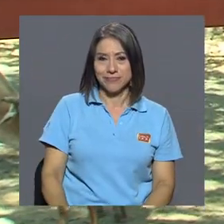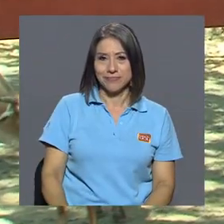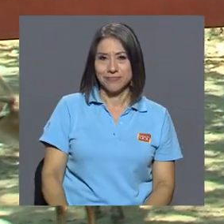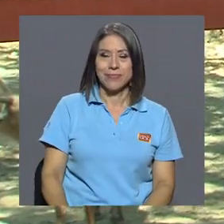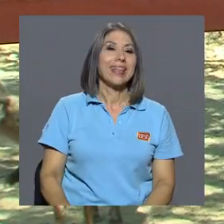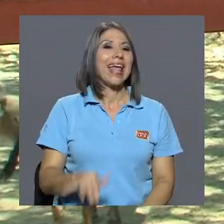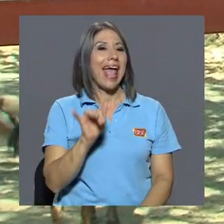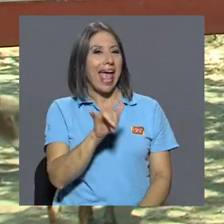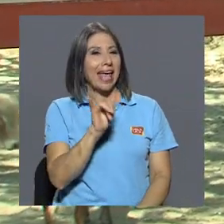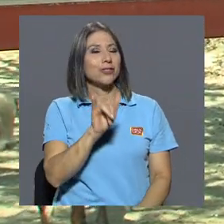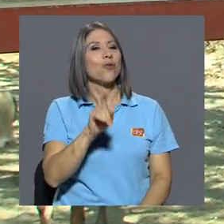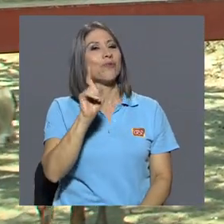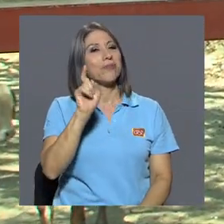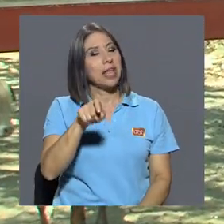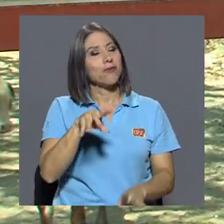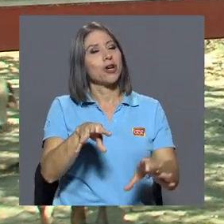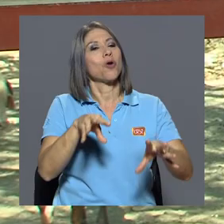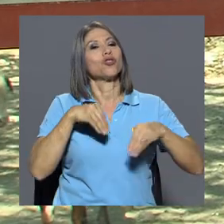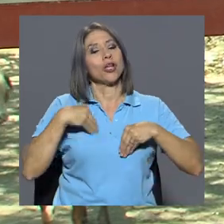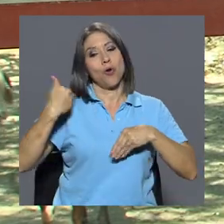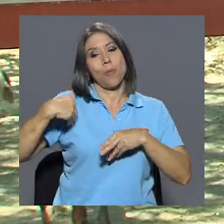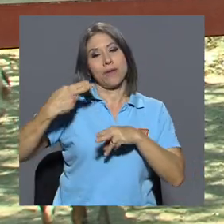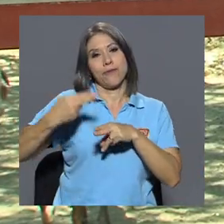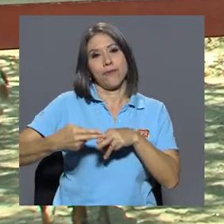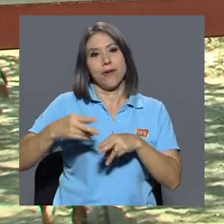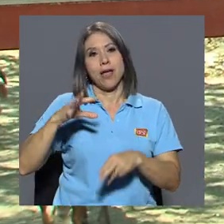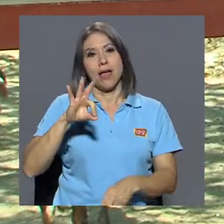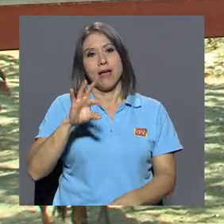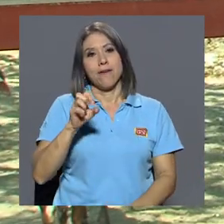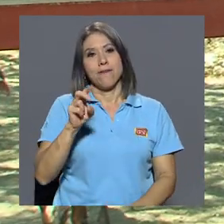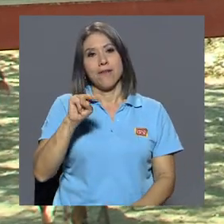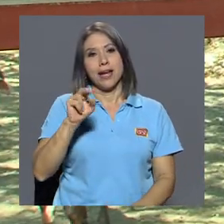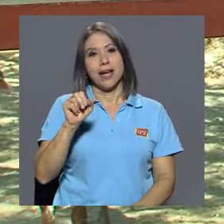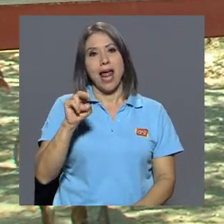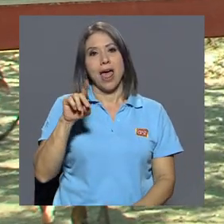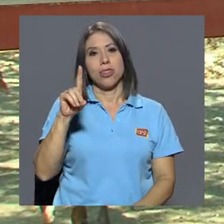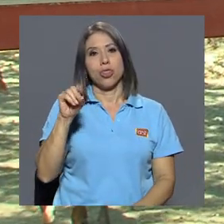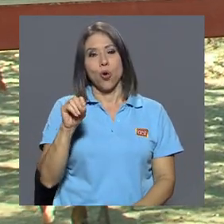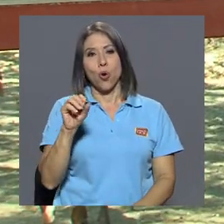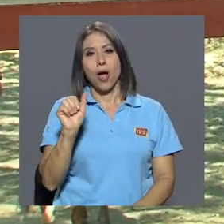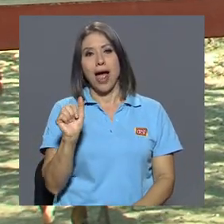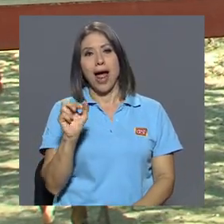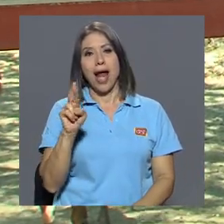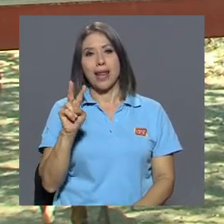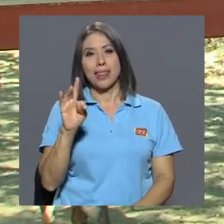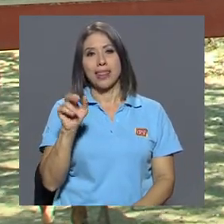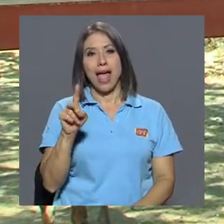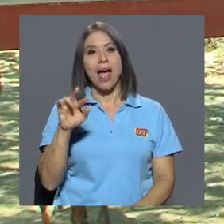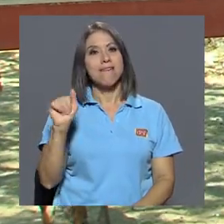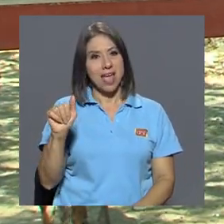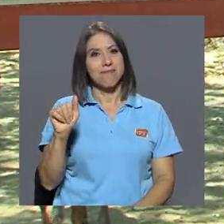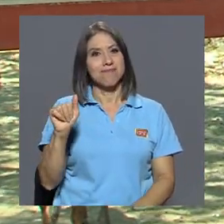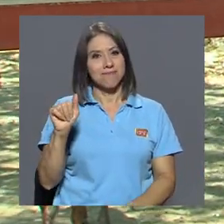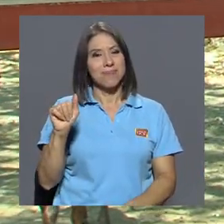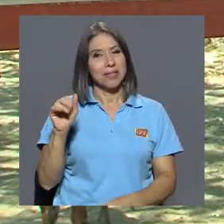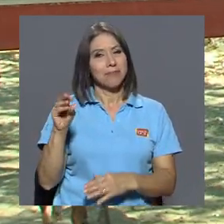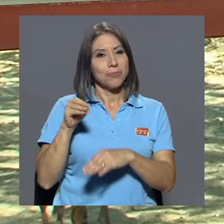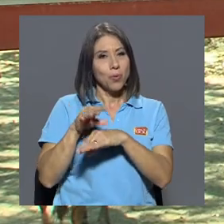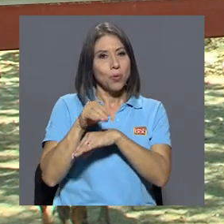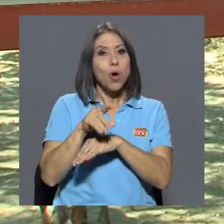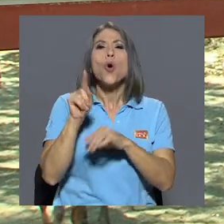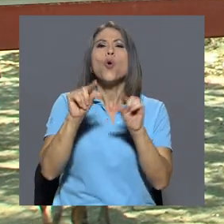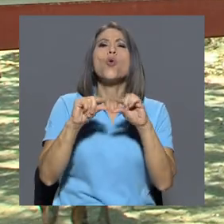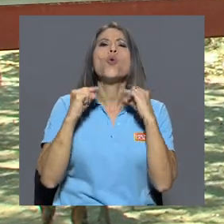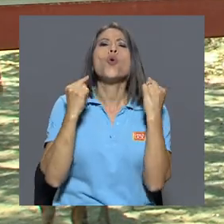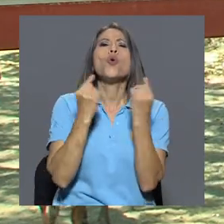Eso tengo que reconocer que don Fernando Artavia tuvo mucho que ver. Un grupo que contrató